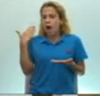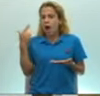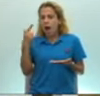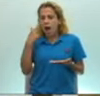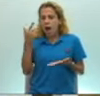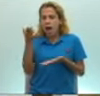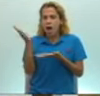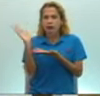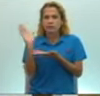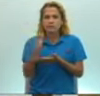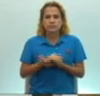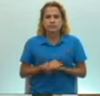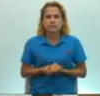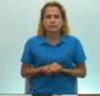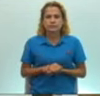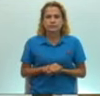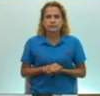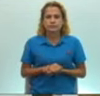reconstrucción de cómo debió ser.